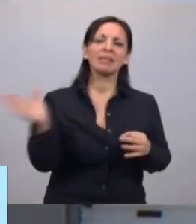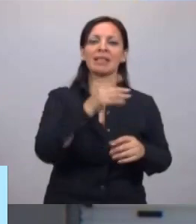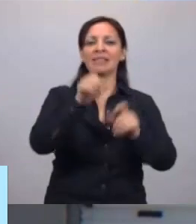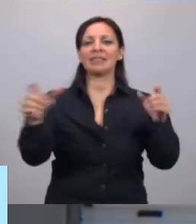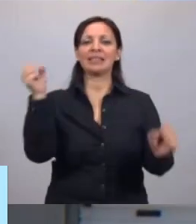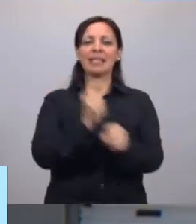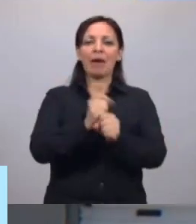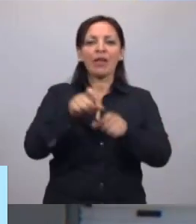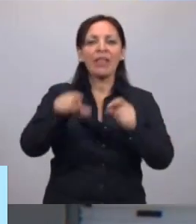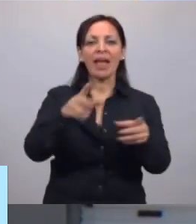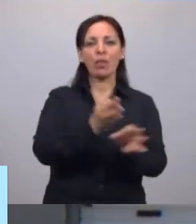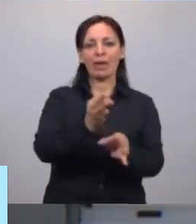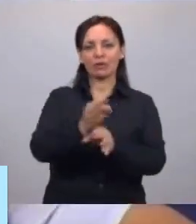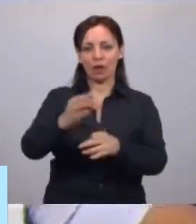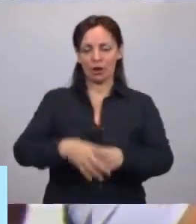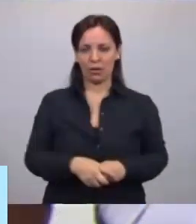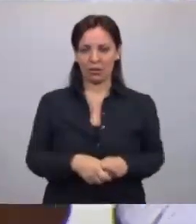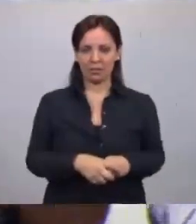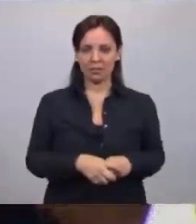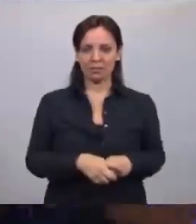de la educación no